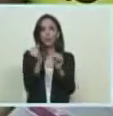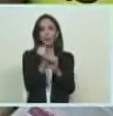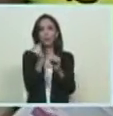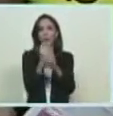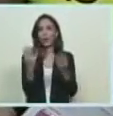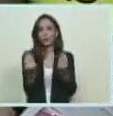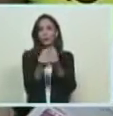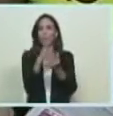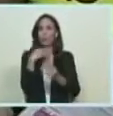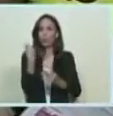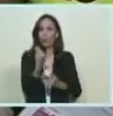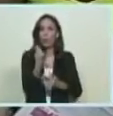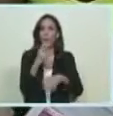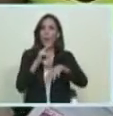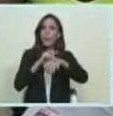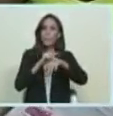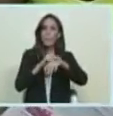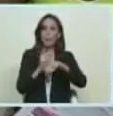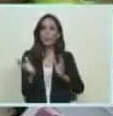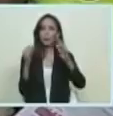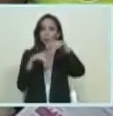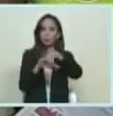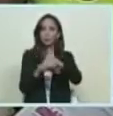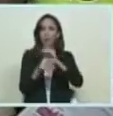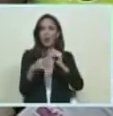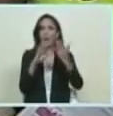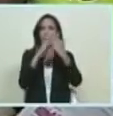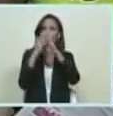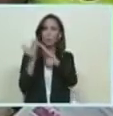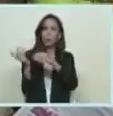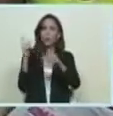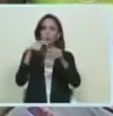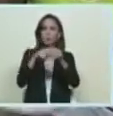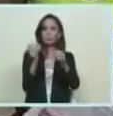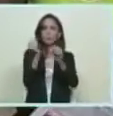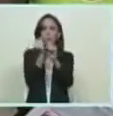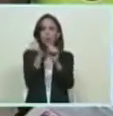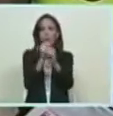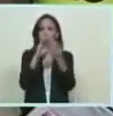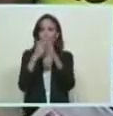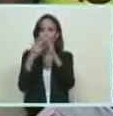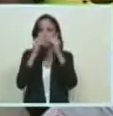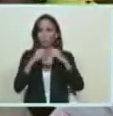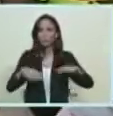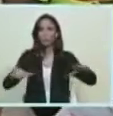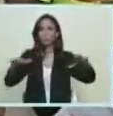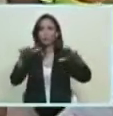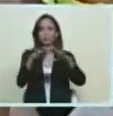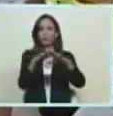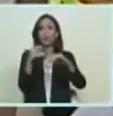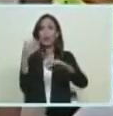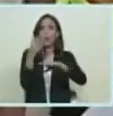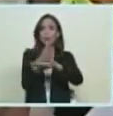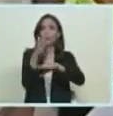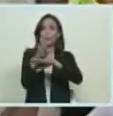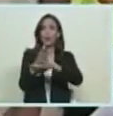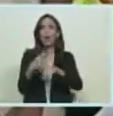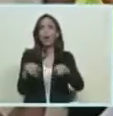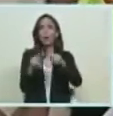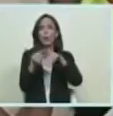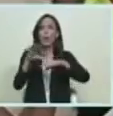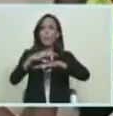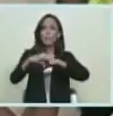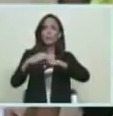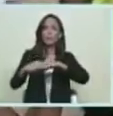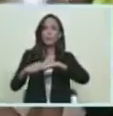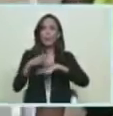Chamba Juvenil, doctora y médico integral comunitario, quien se ha sumado con nosotros en este gran despliegue a nivel nacional, junto con el ministro del Poder Popular